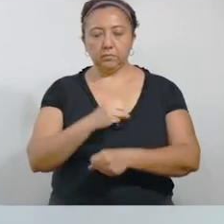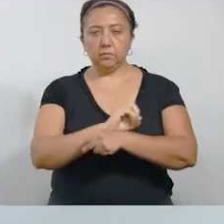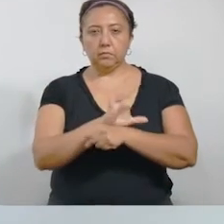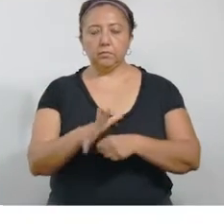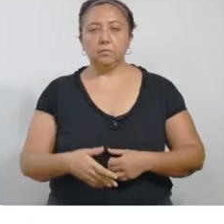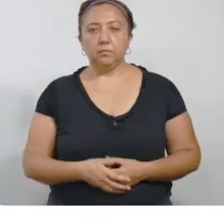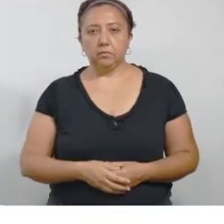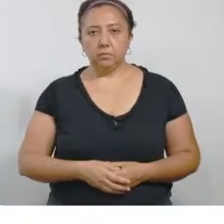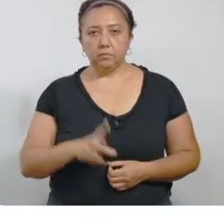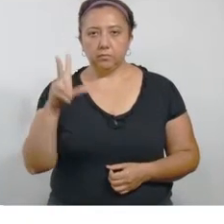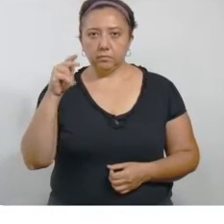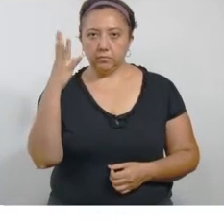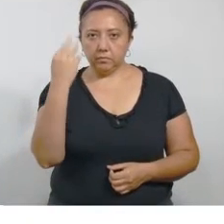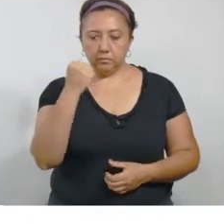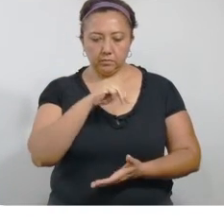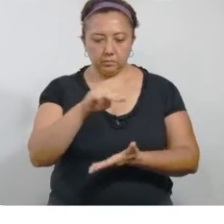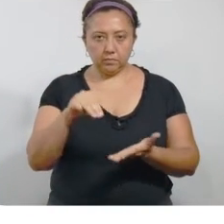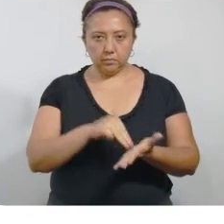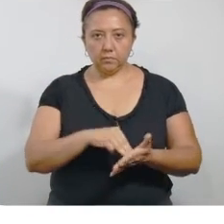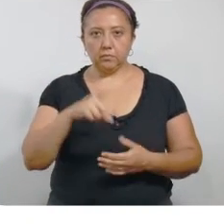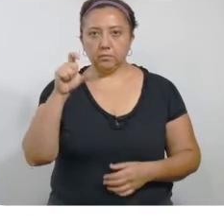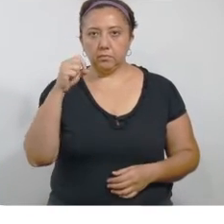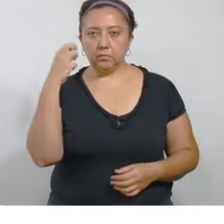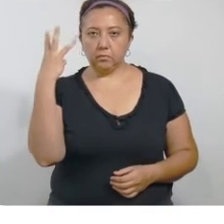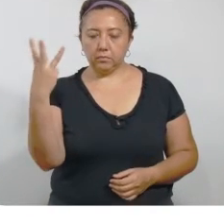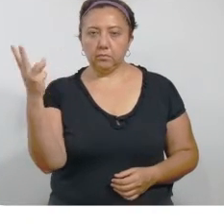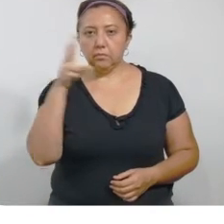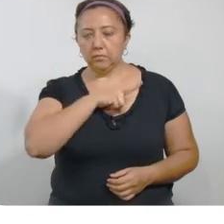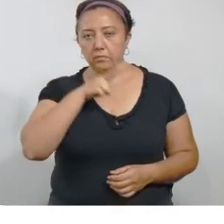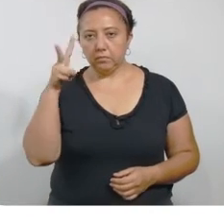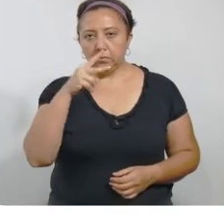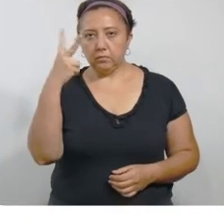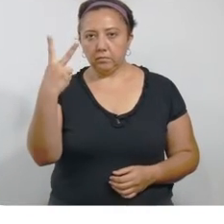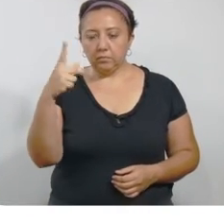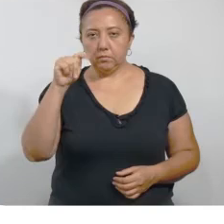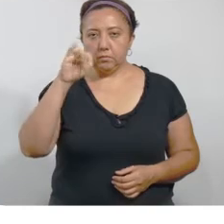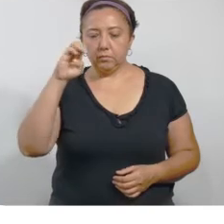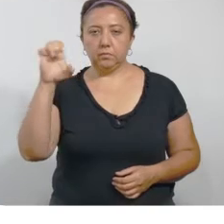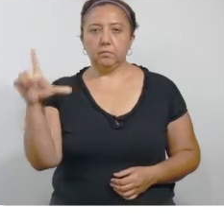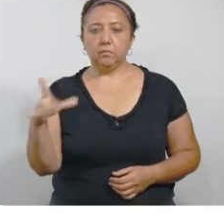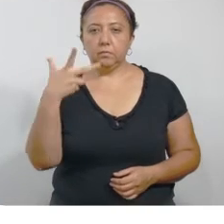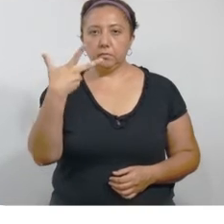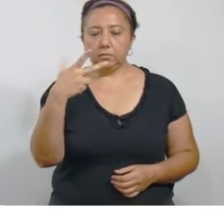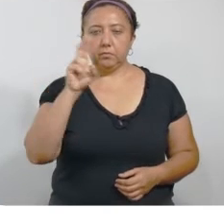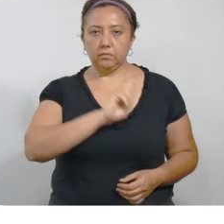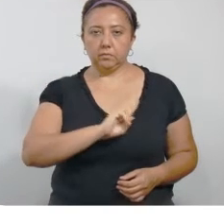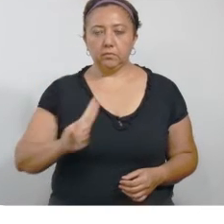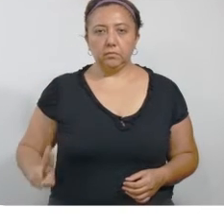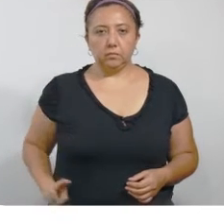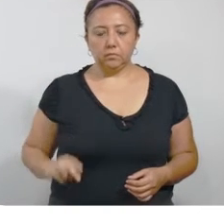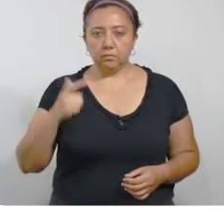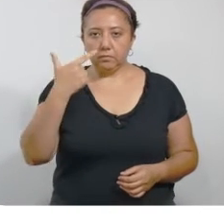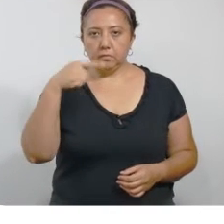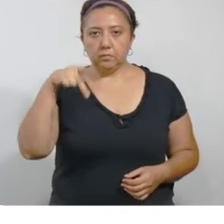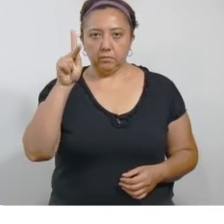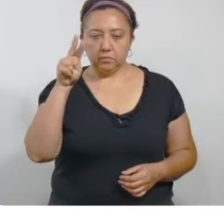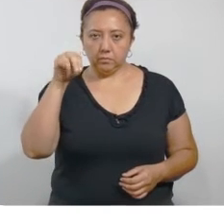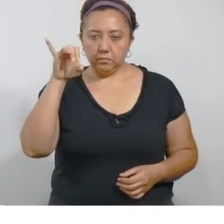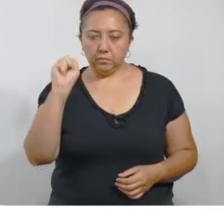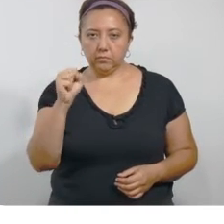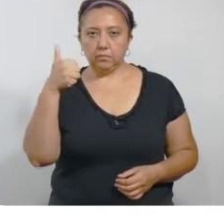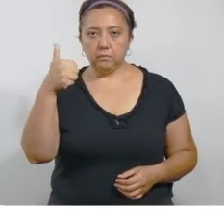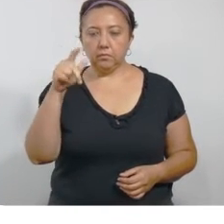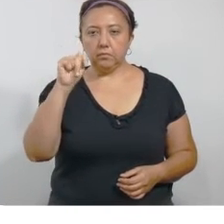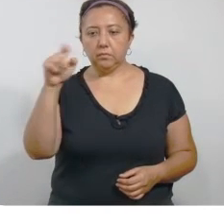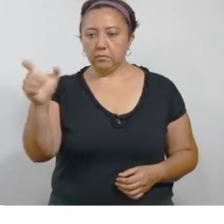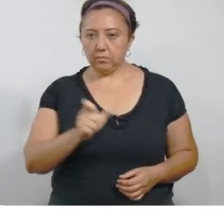coronavirus. 89 en Mérida, 23 en Valladolid, 12 en Ticul, 8 en UMAM, 7 en Canasim,